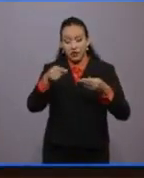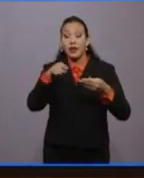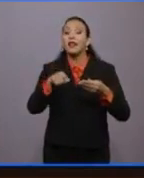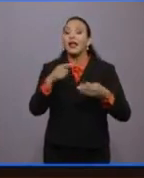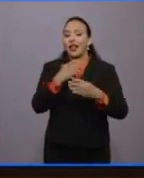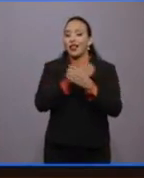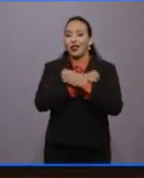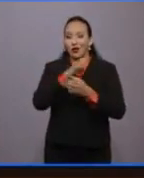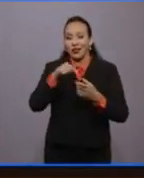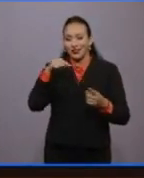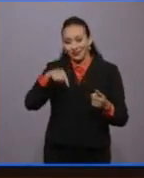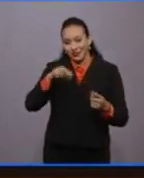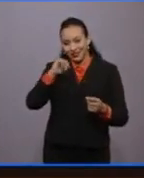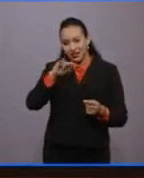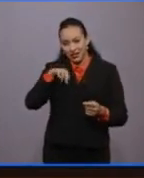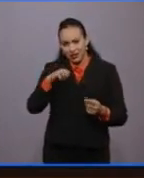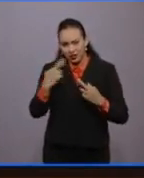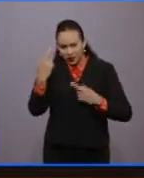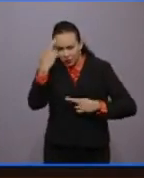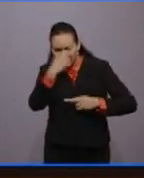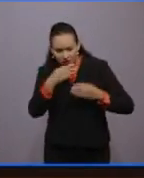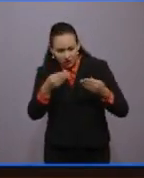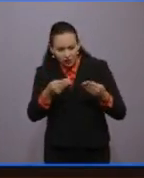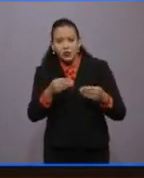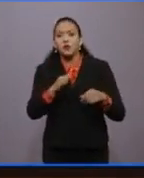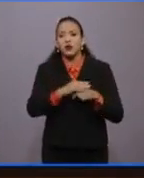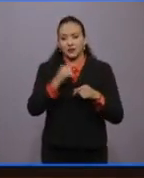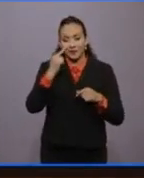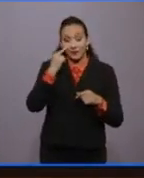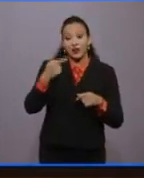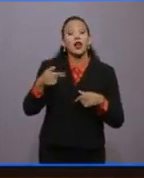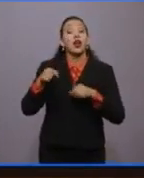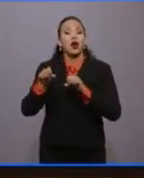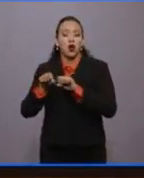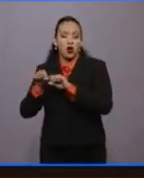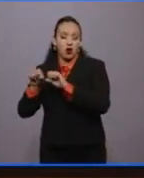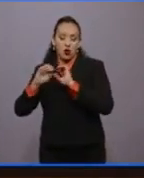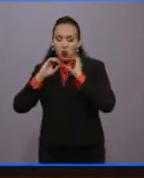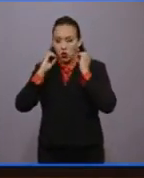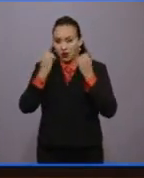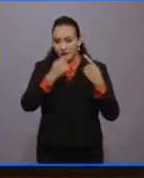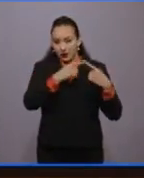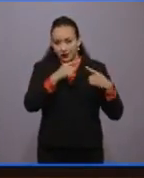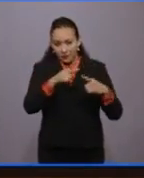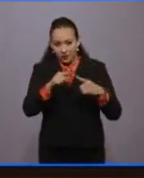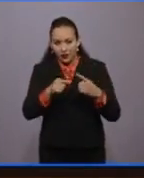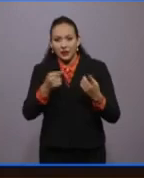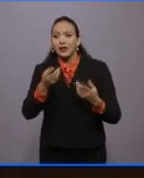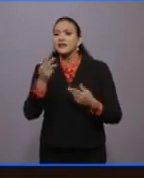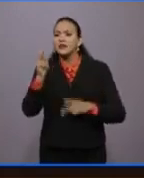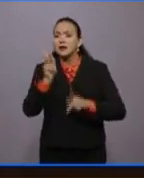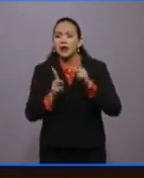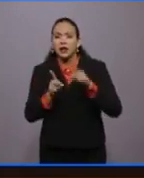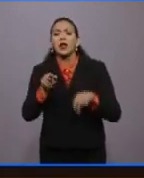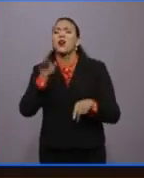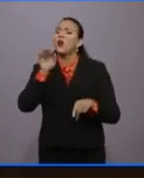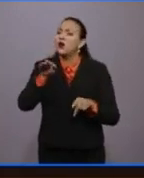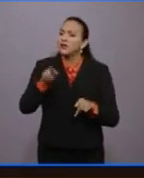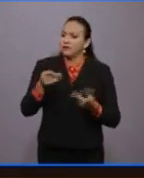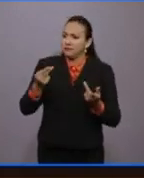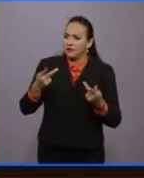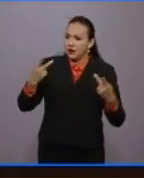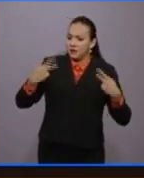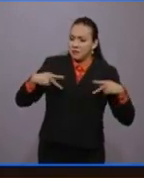del INE, con el que dieron respuesta a la consulta planteada por organizaciones civiles en torno a la impresión de boletas braille para la